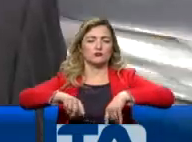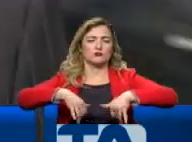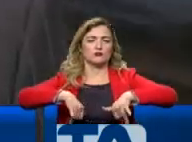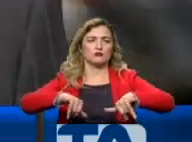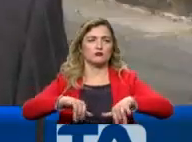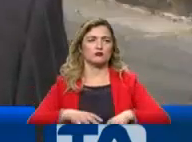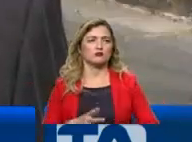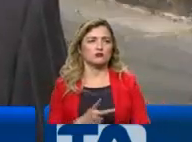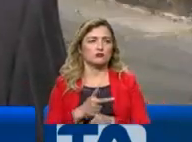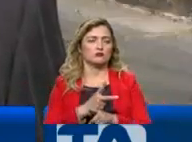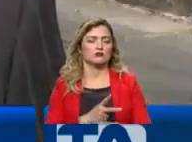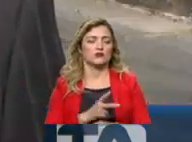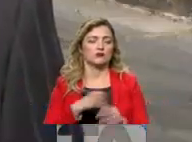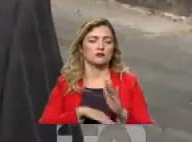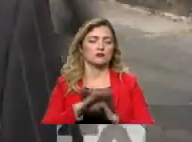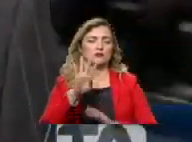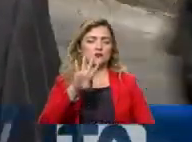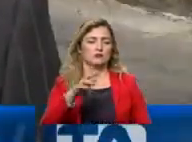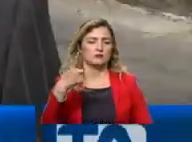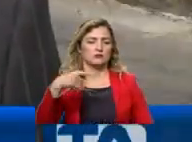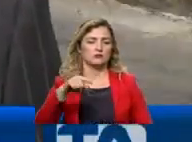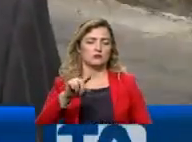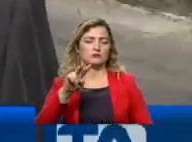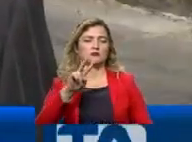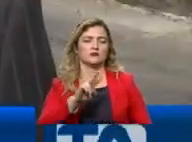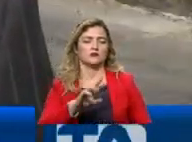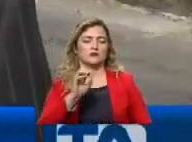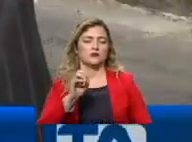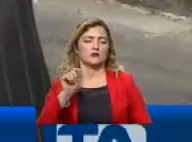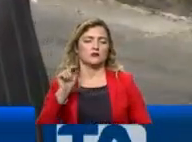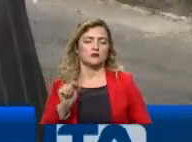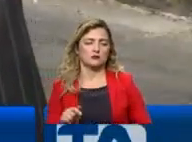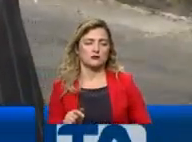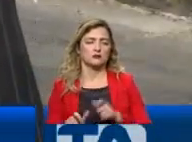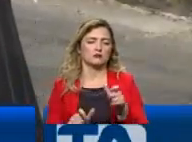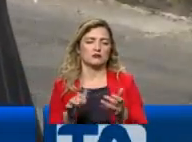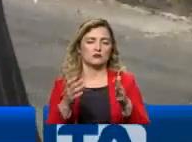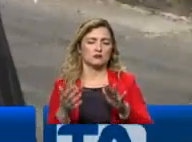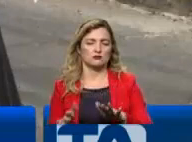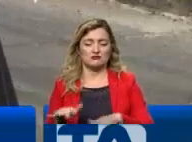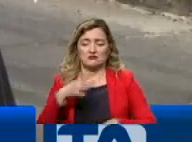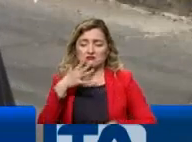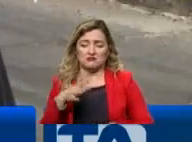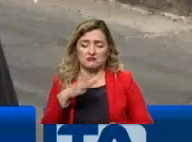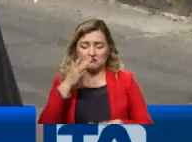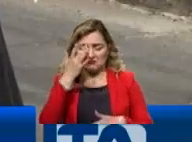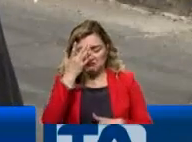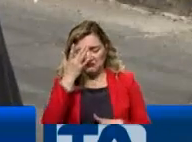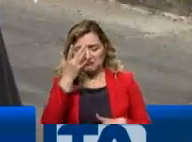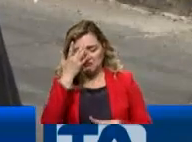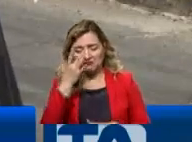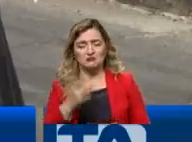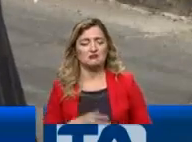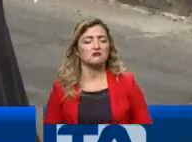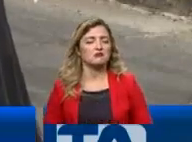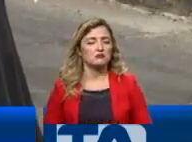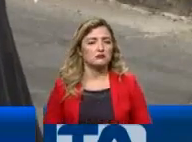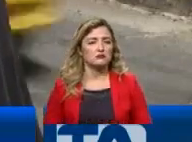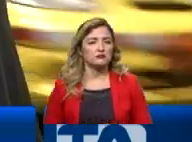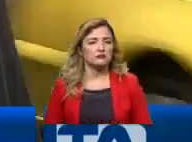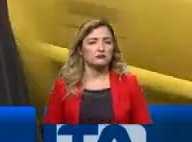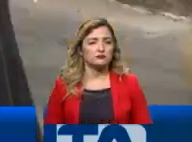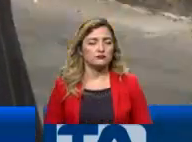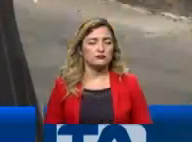más de cuatro millones de 200 mil personas mueren al año por efectos de contaminación por efectos de